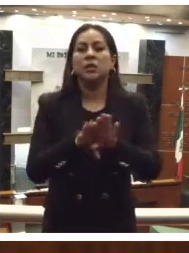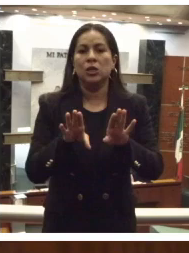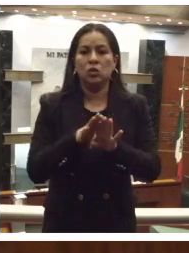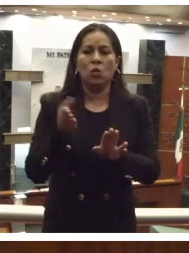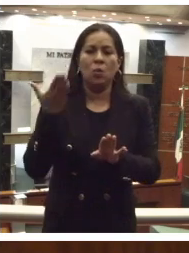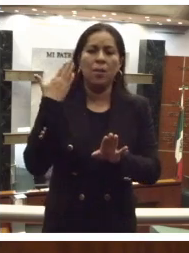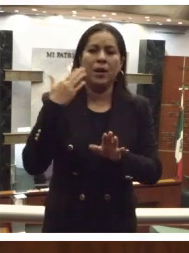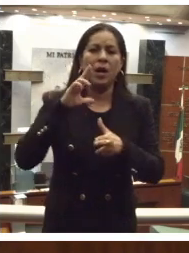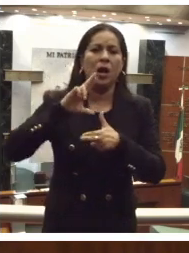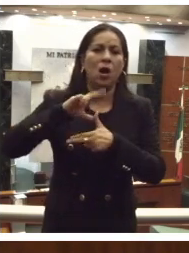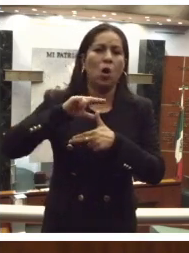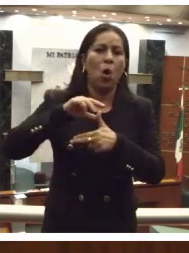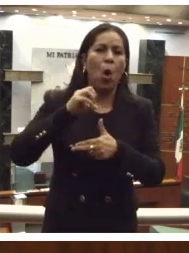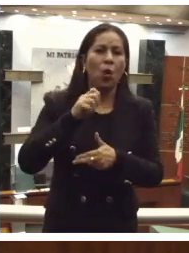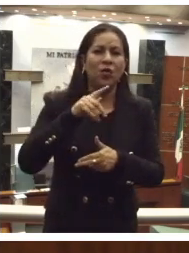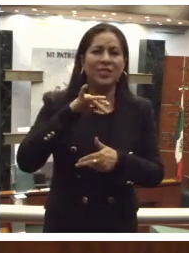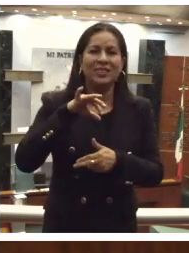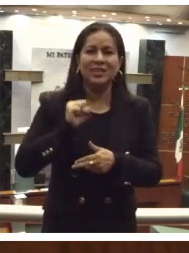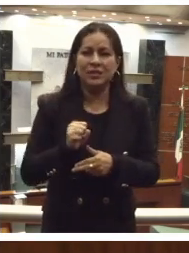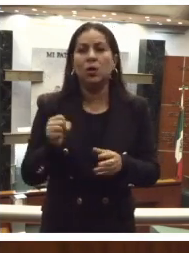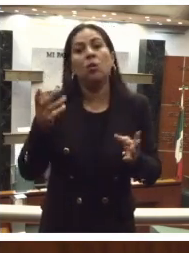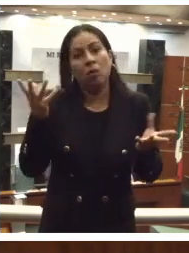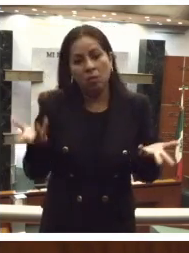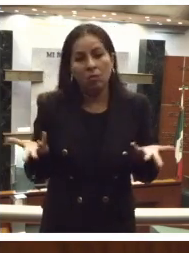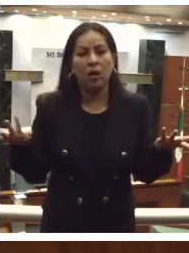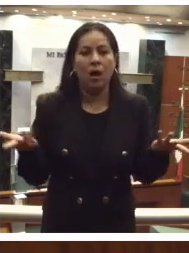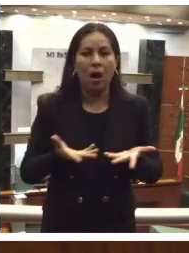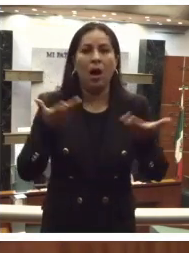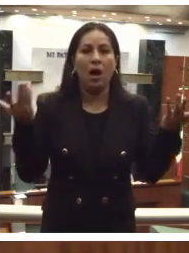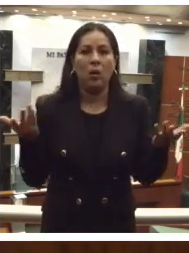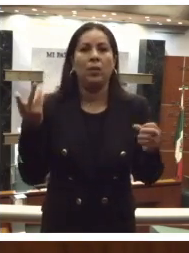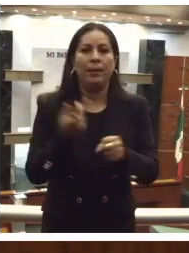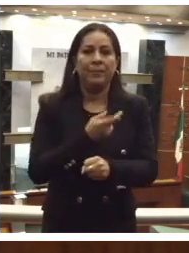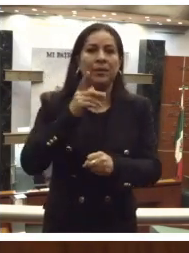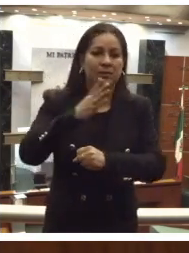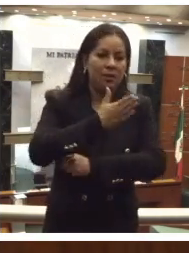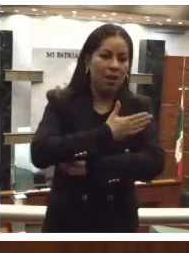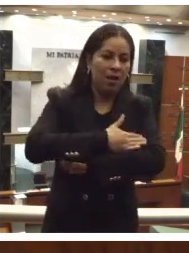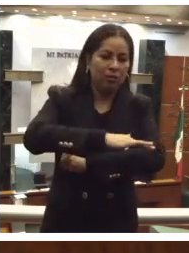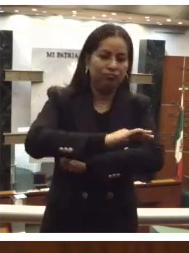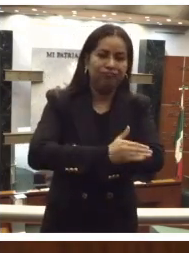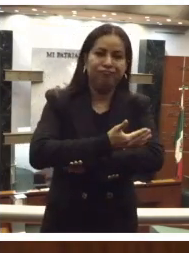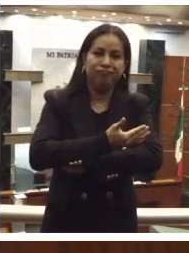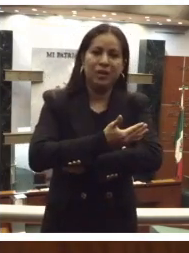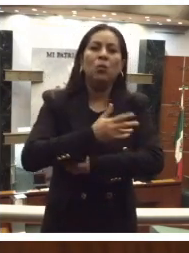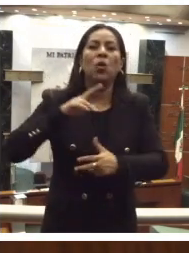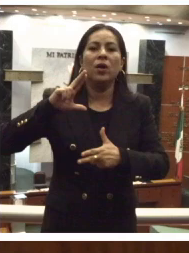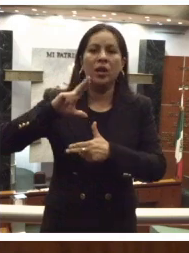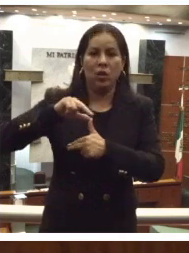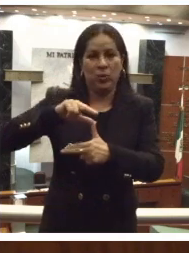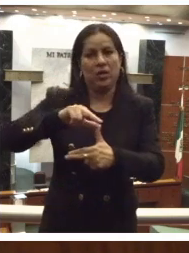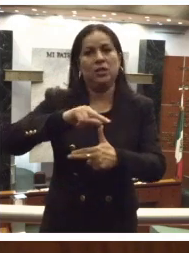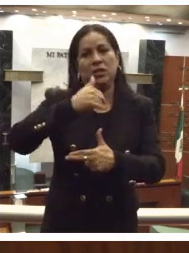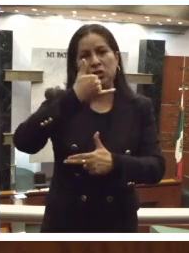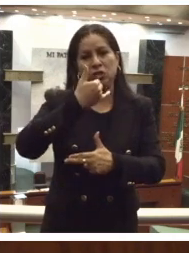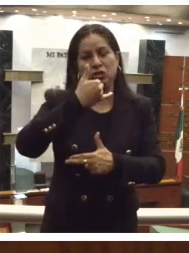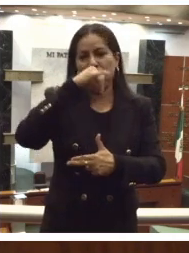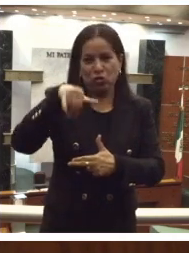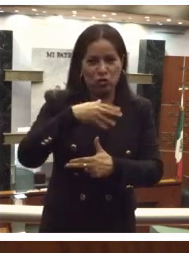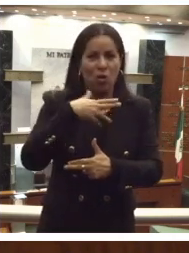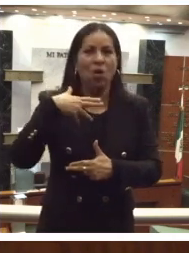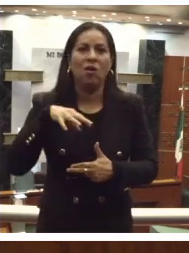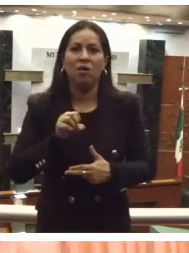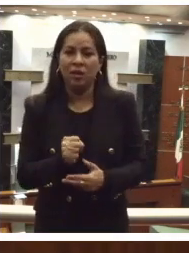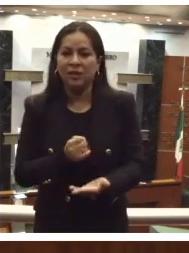el pasado huracán Otis o como ocurre actualmente en la zona costera de Guerrero por el paso del huracán John.